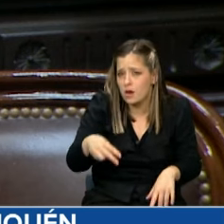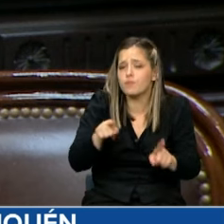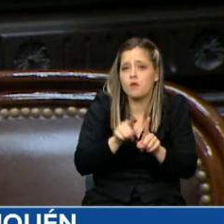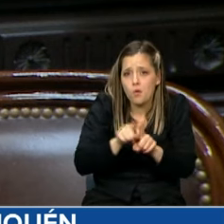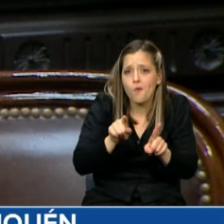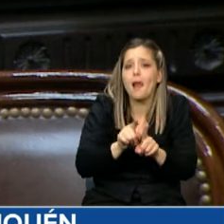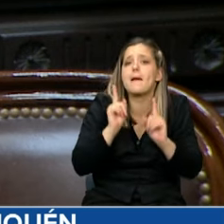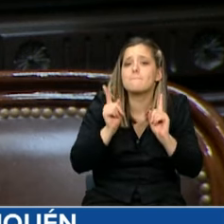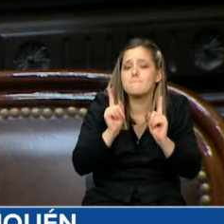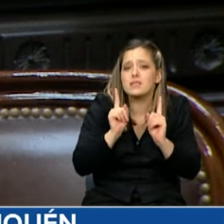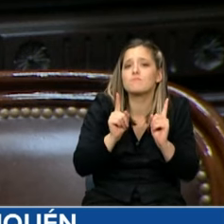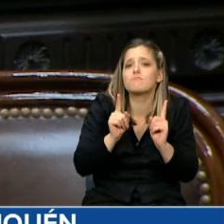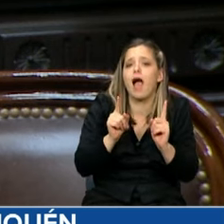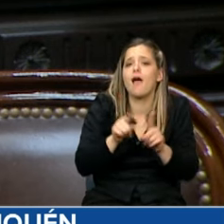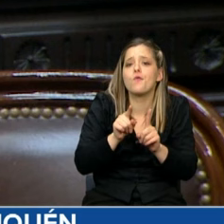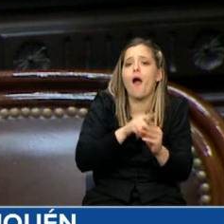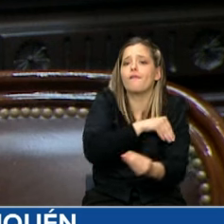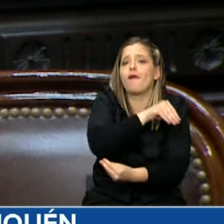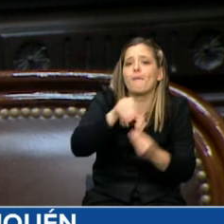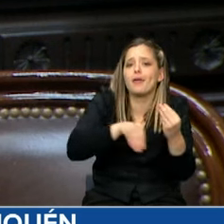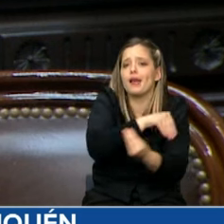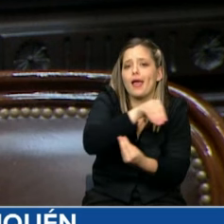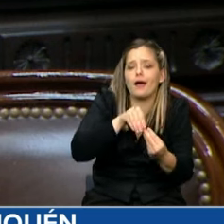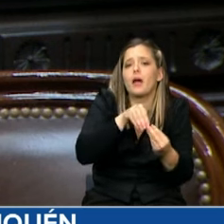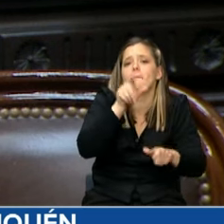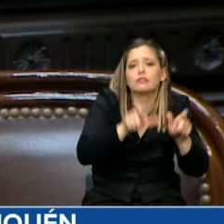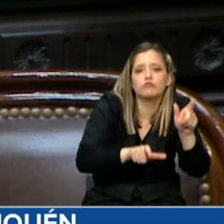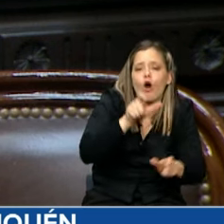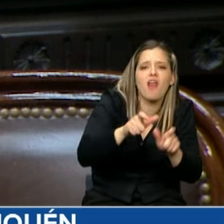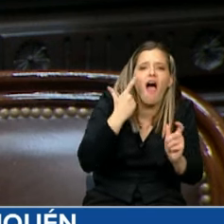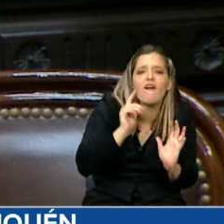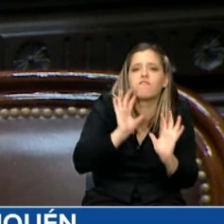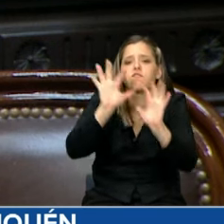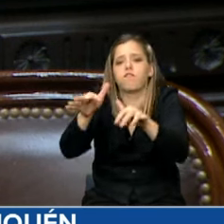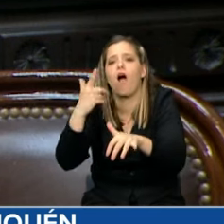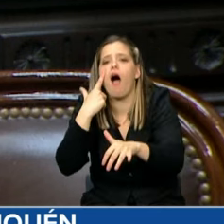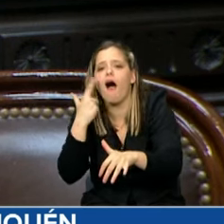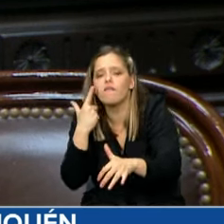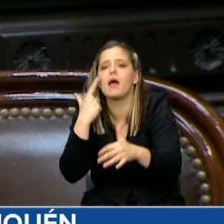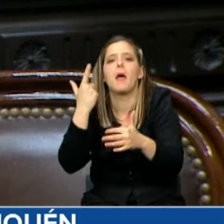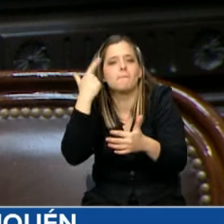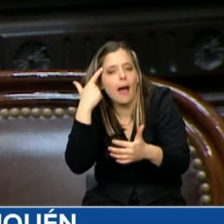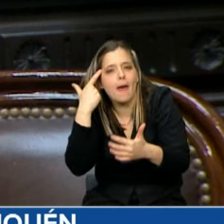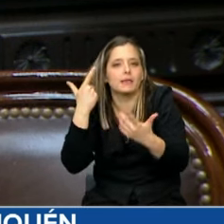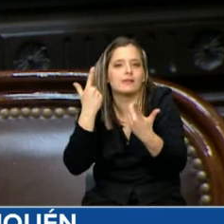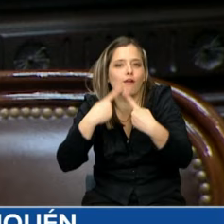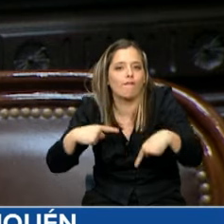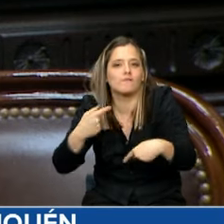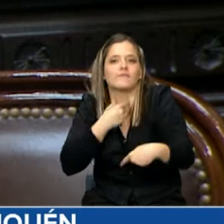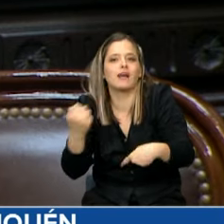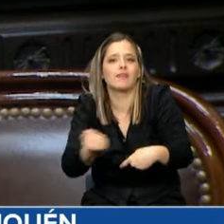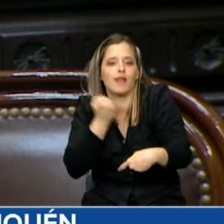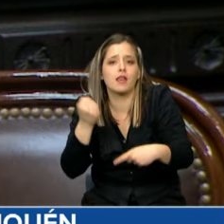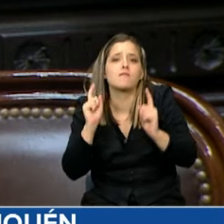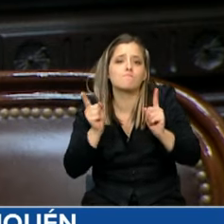familias por día que migran En búsqueda de esta expectativa es un aula por día que tiene que hacer la provincia del neuquén es